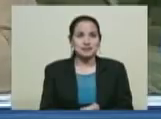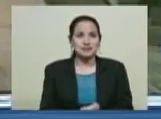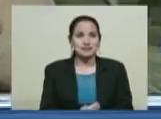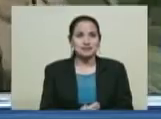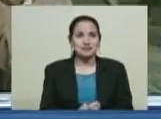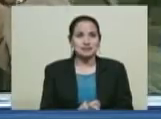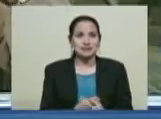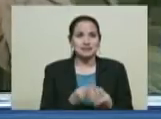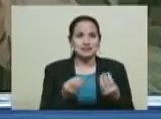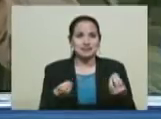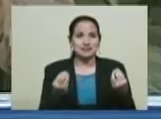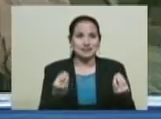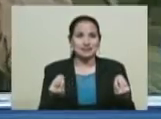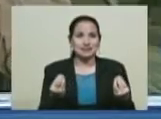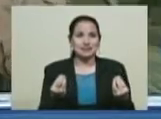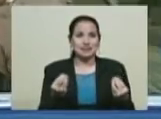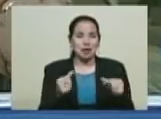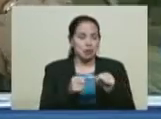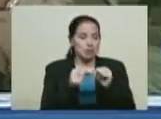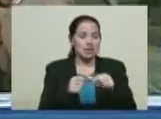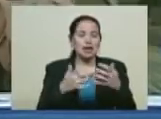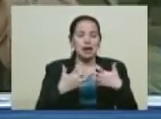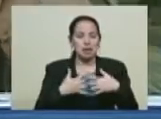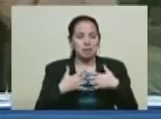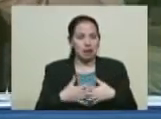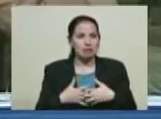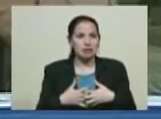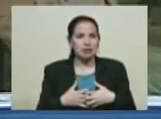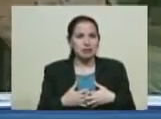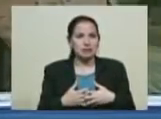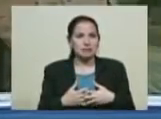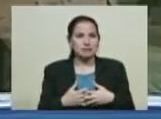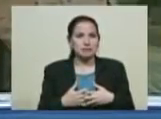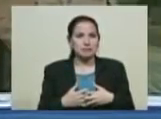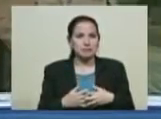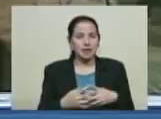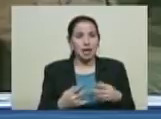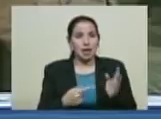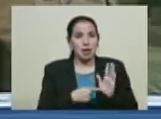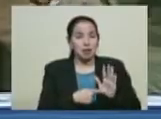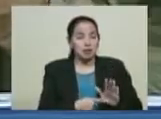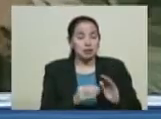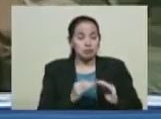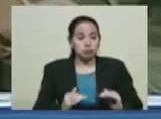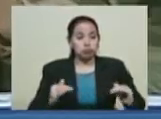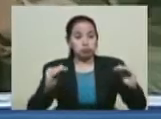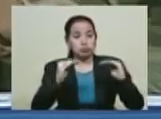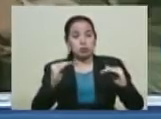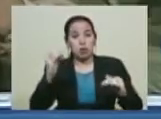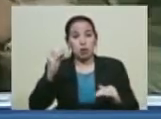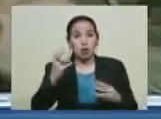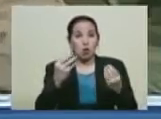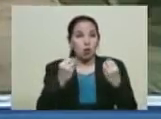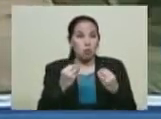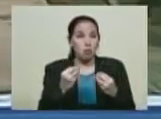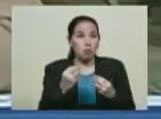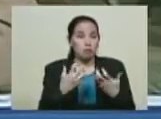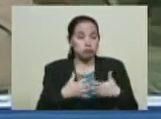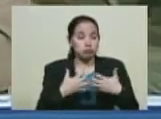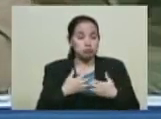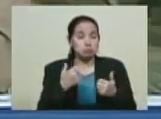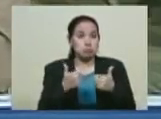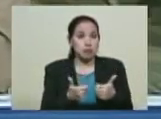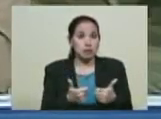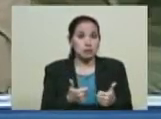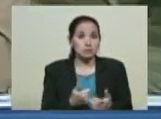que mantener estas plantas, acrecentar la capacidad de estas plantas y además